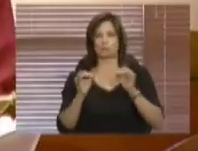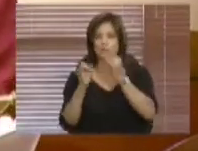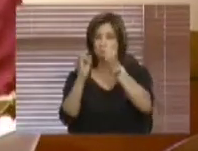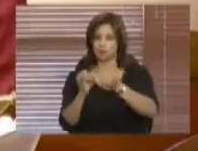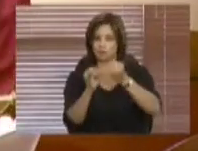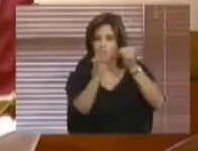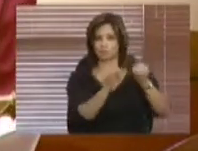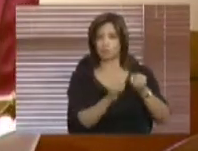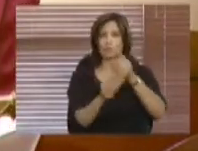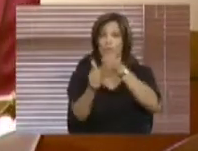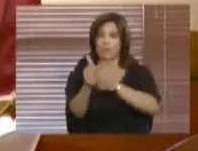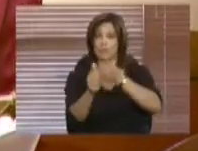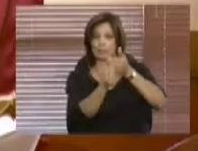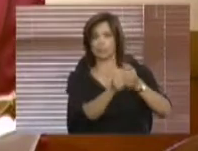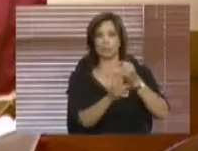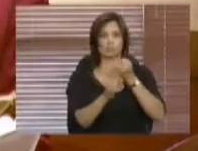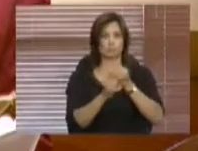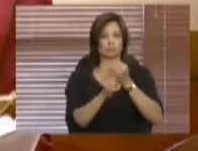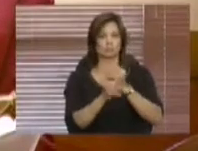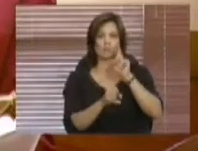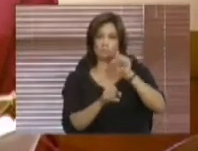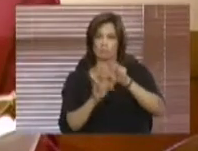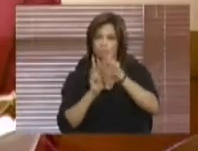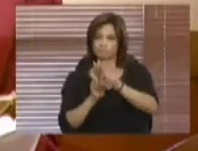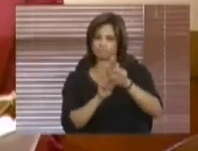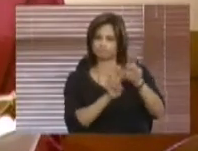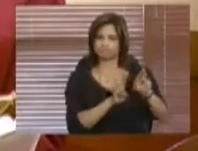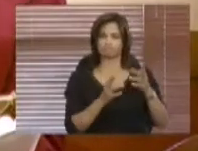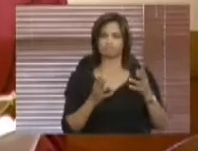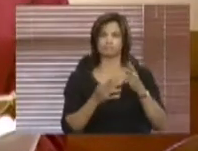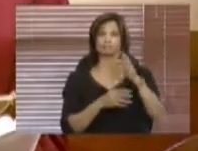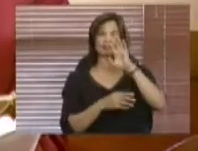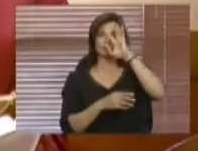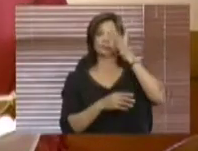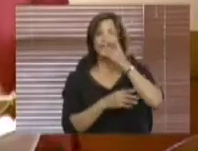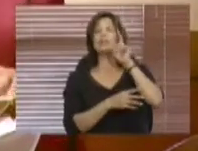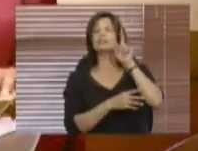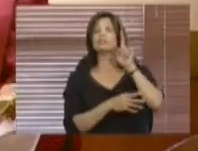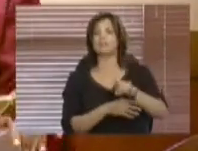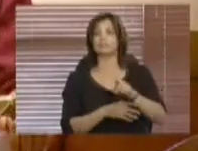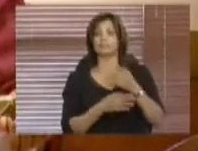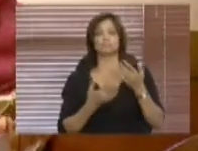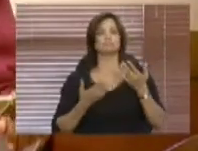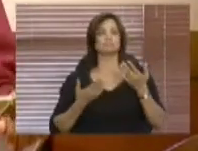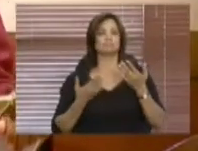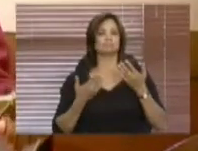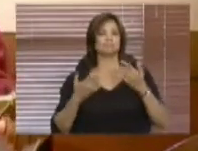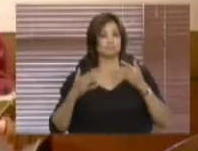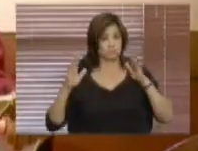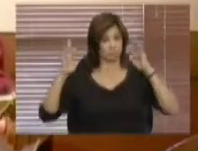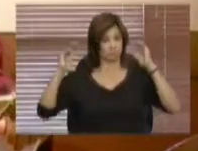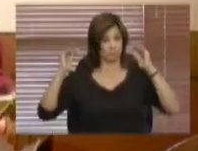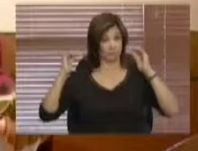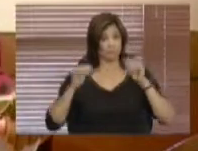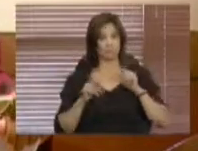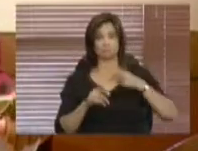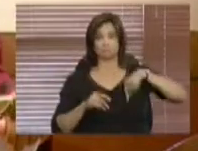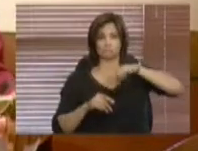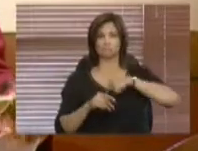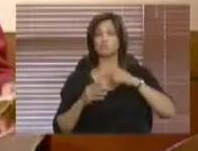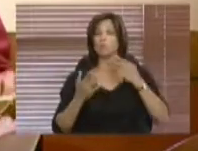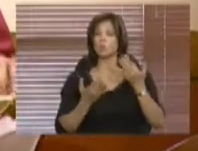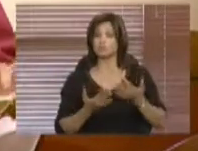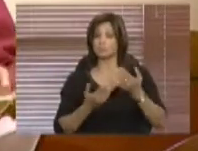que competen a cada una. El país se lo merece y espera de nosotros respuestas